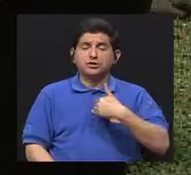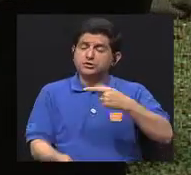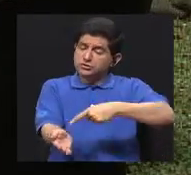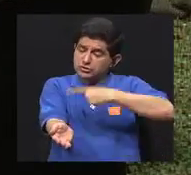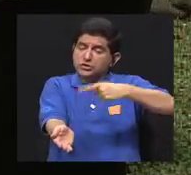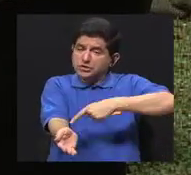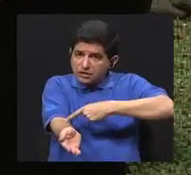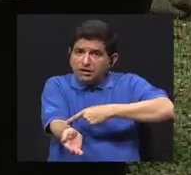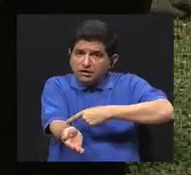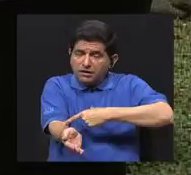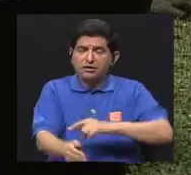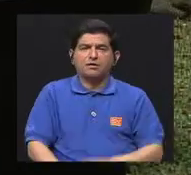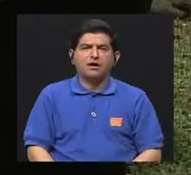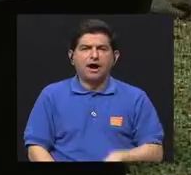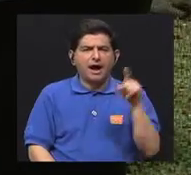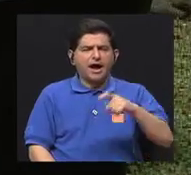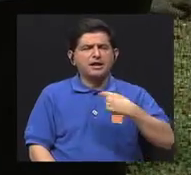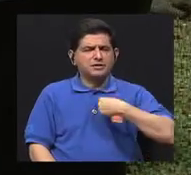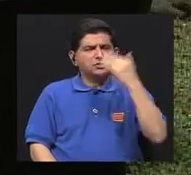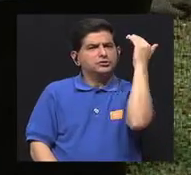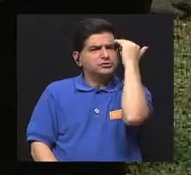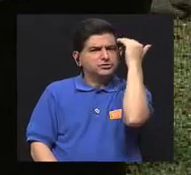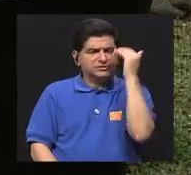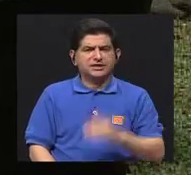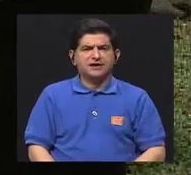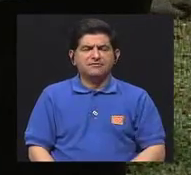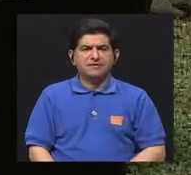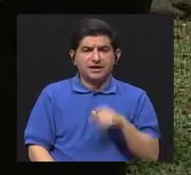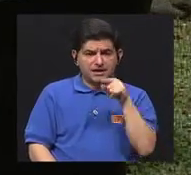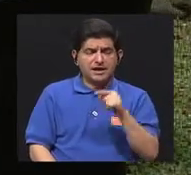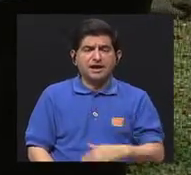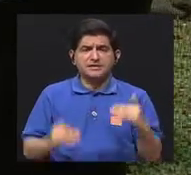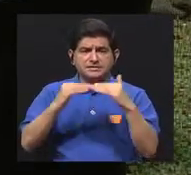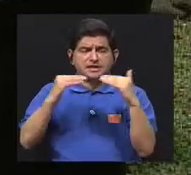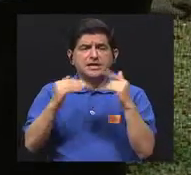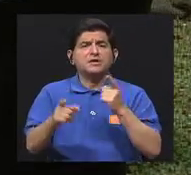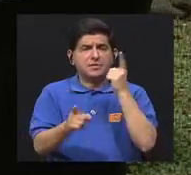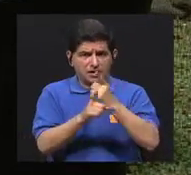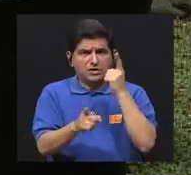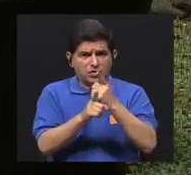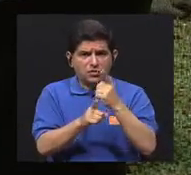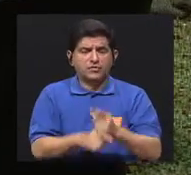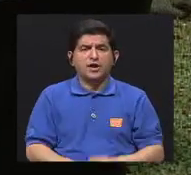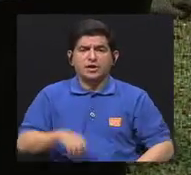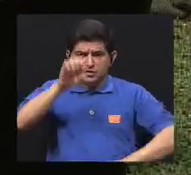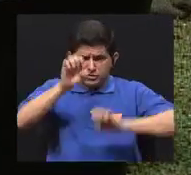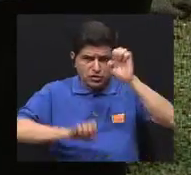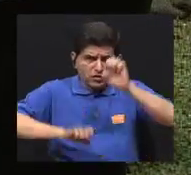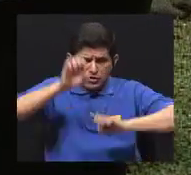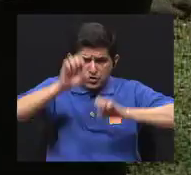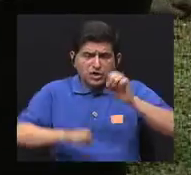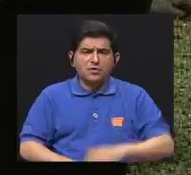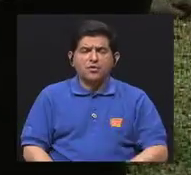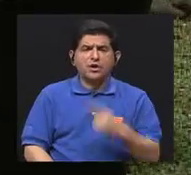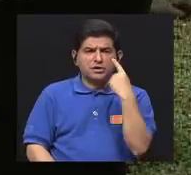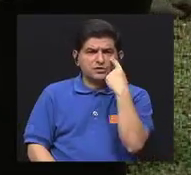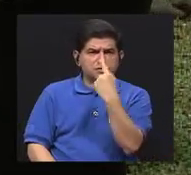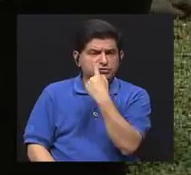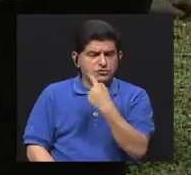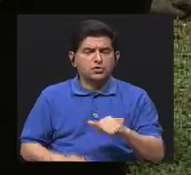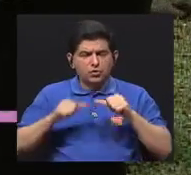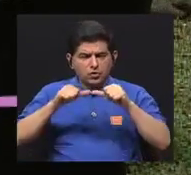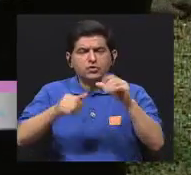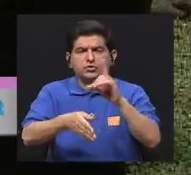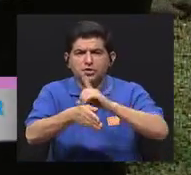diabetes, estar al tanto de que mis niveles de glucosa sean adecuados y de tener una valoración oftalmológica